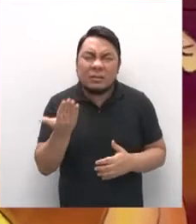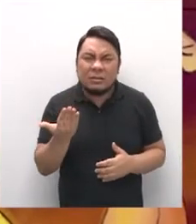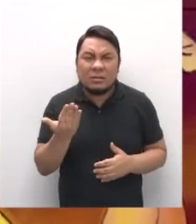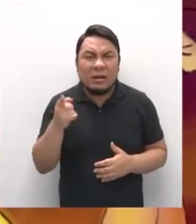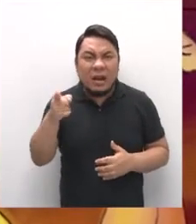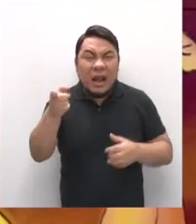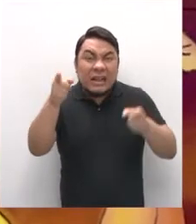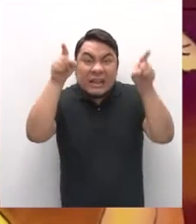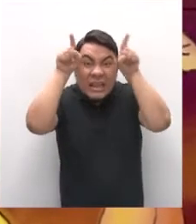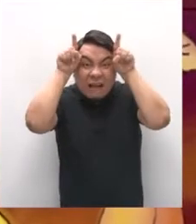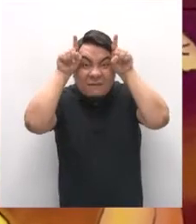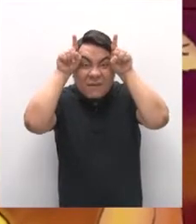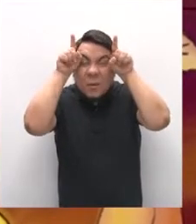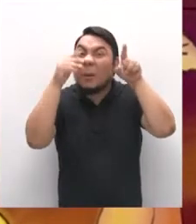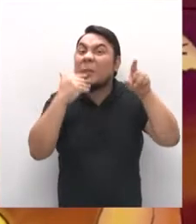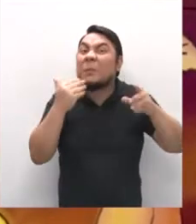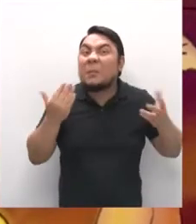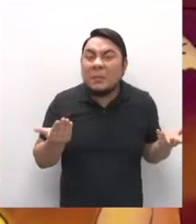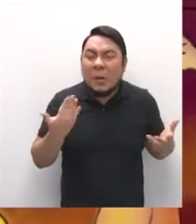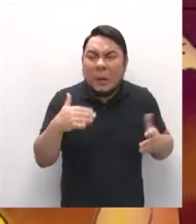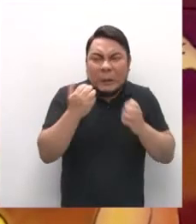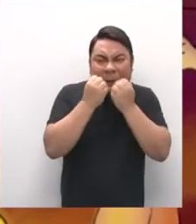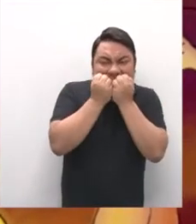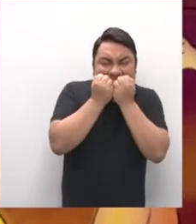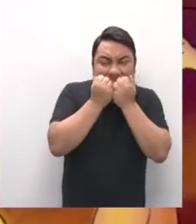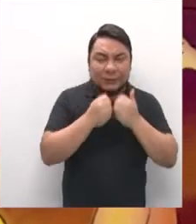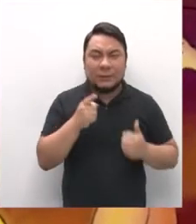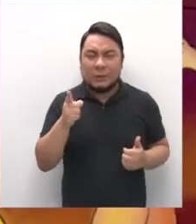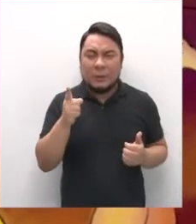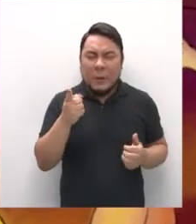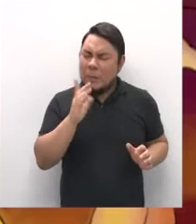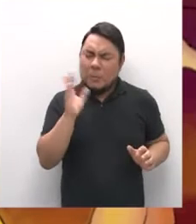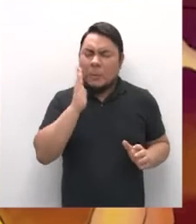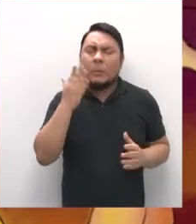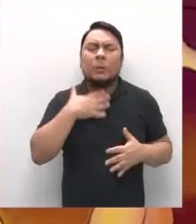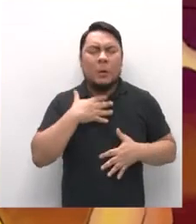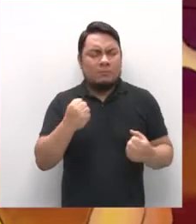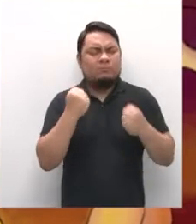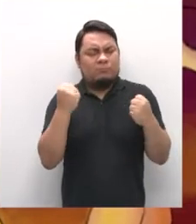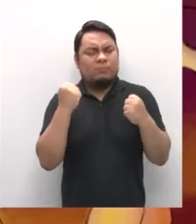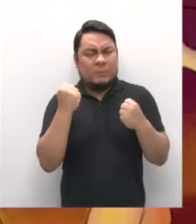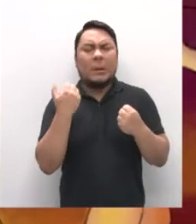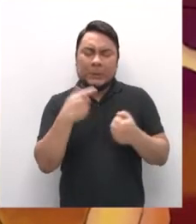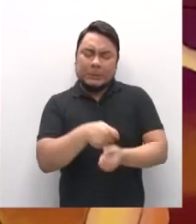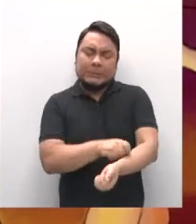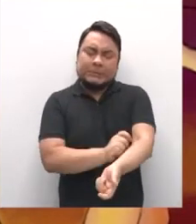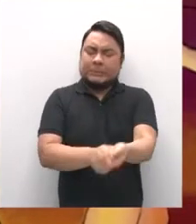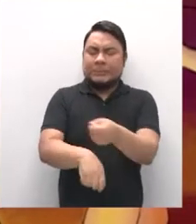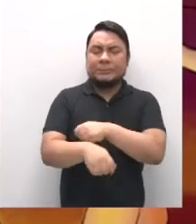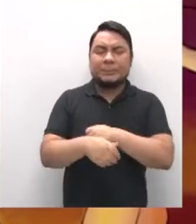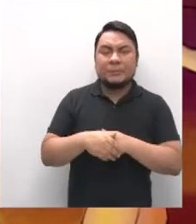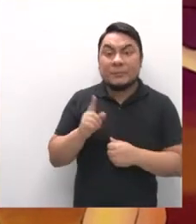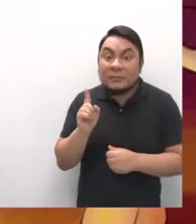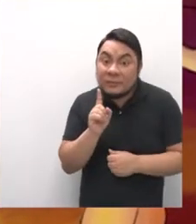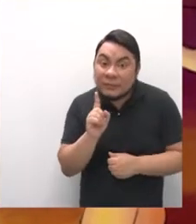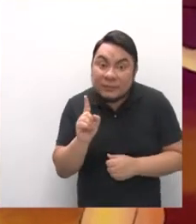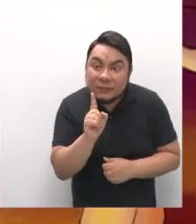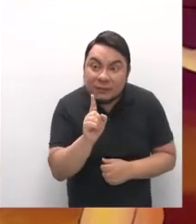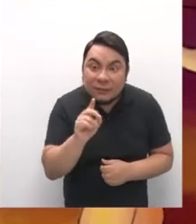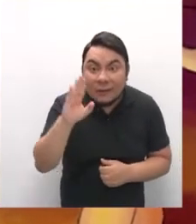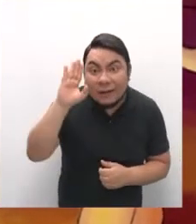un diablo? Armándose de fuerza y de valentía, se acercó y saludó al